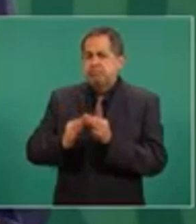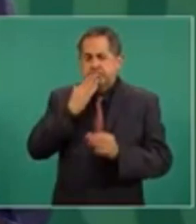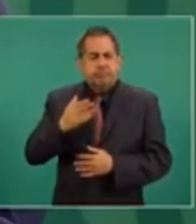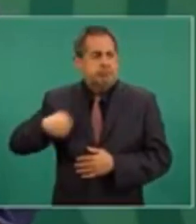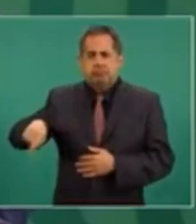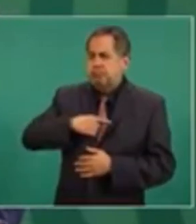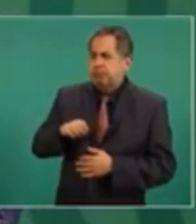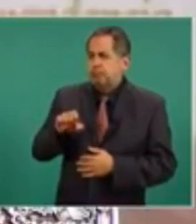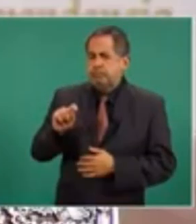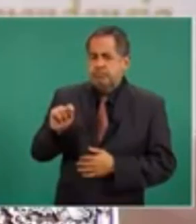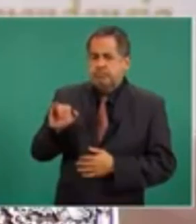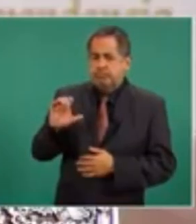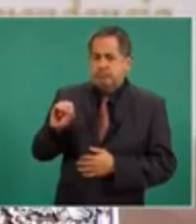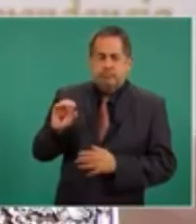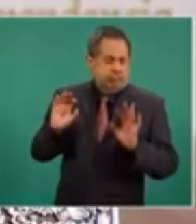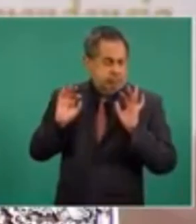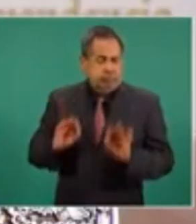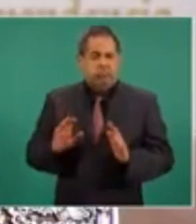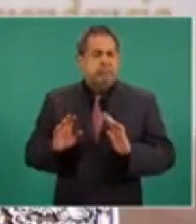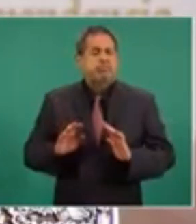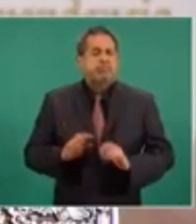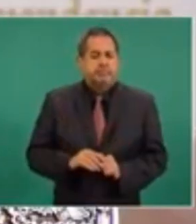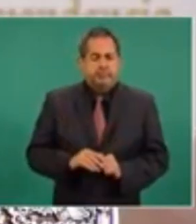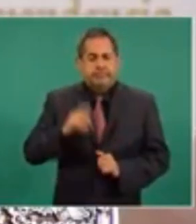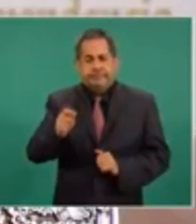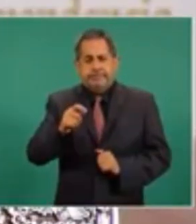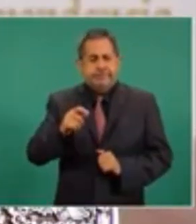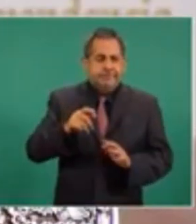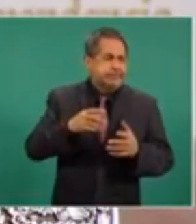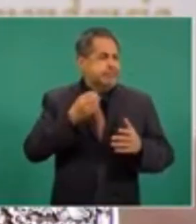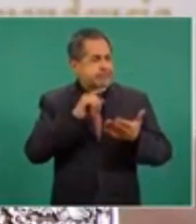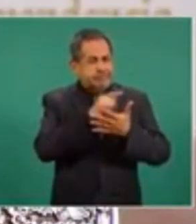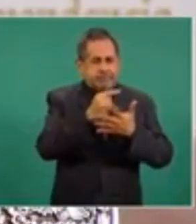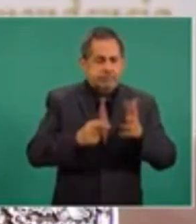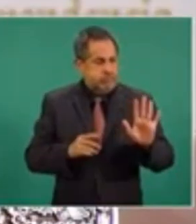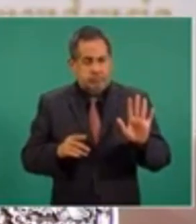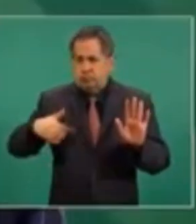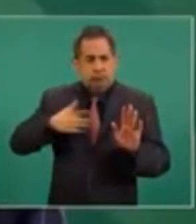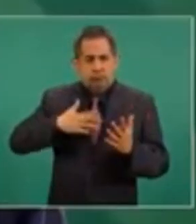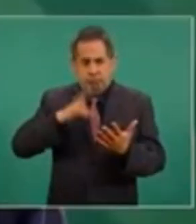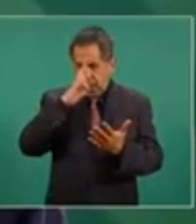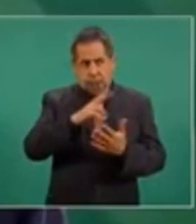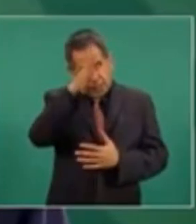ético, independientemente del derecho, que tampoco se viola.